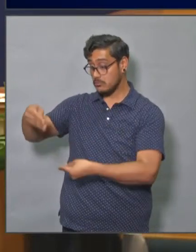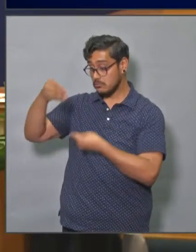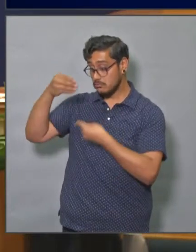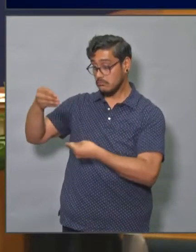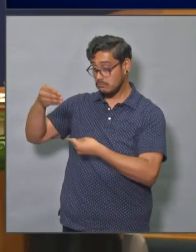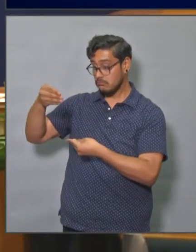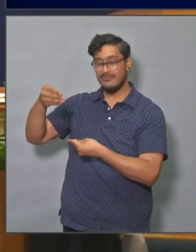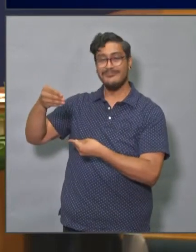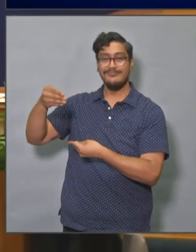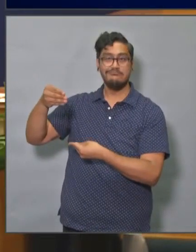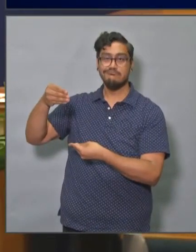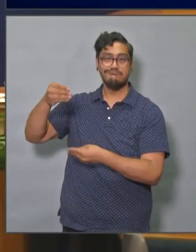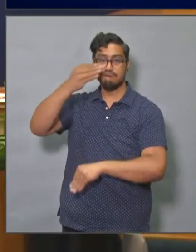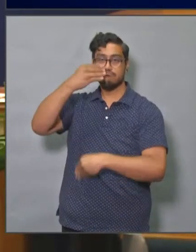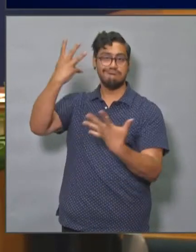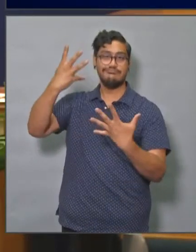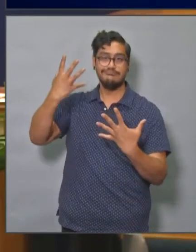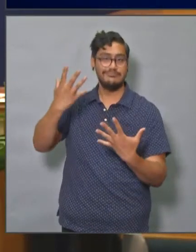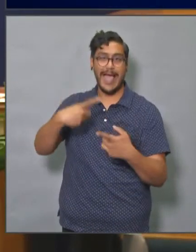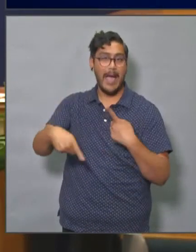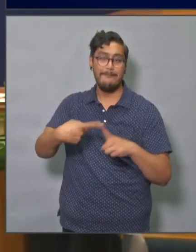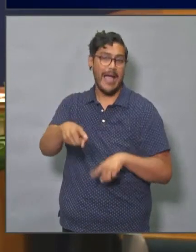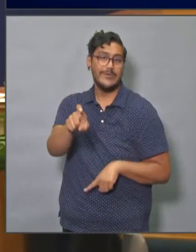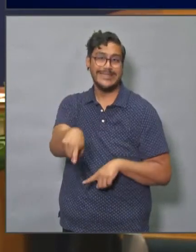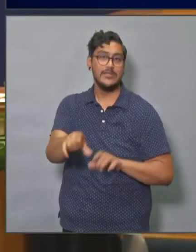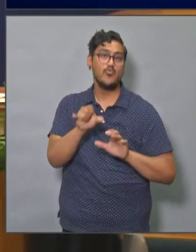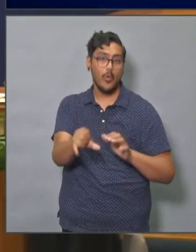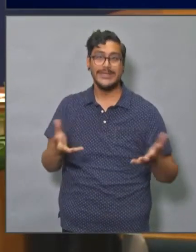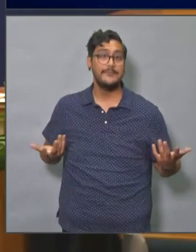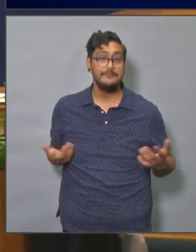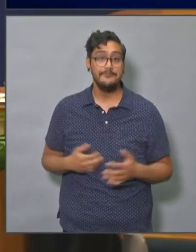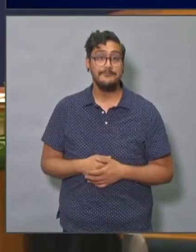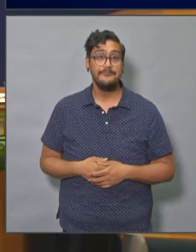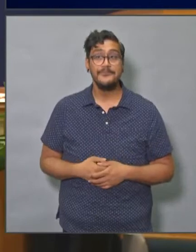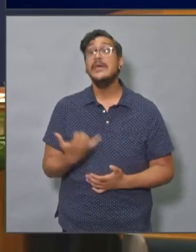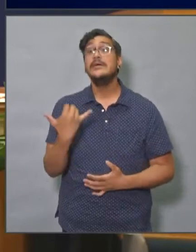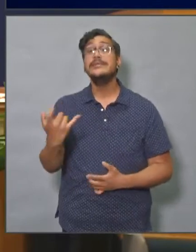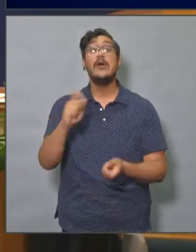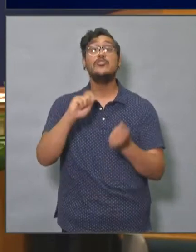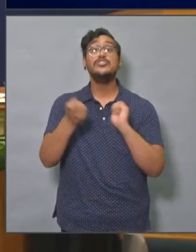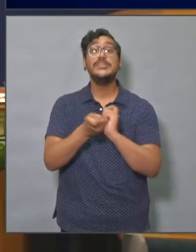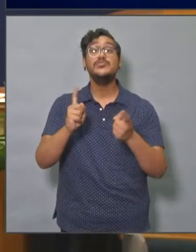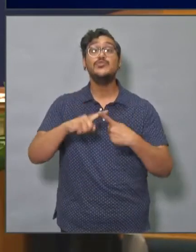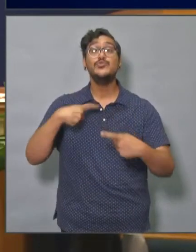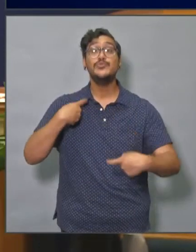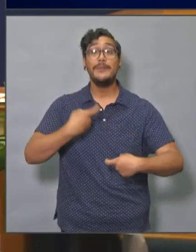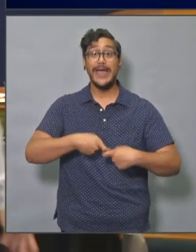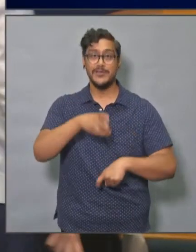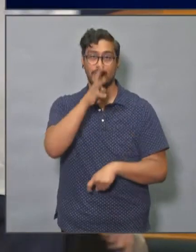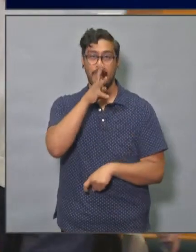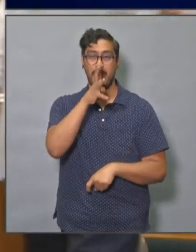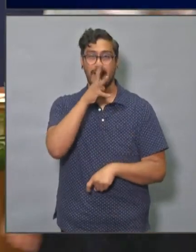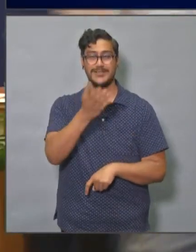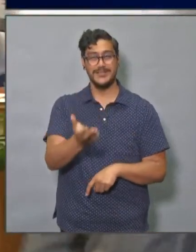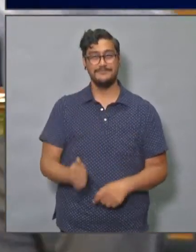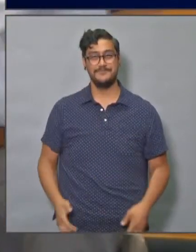terms of your need to quarantine. We'll take the next, now we'll shift to remarks in Spanish. Thanks.